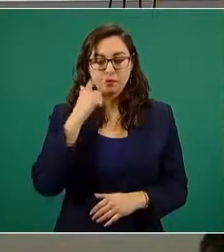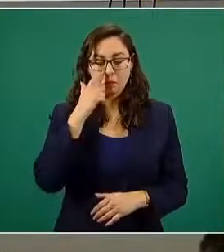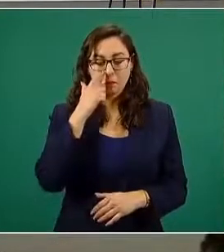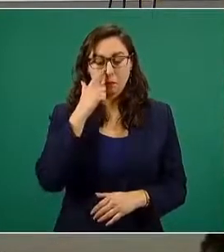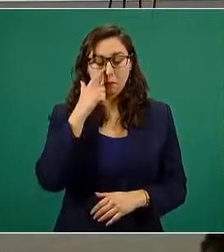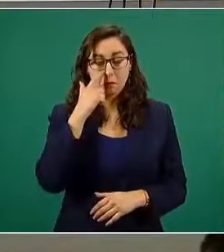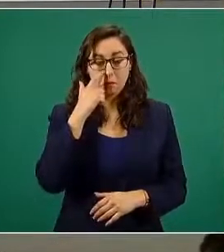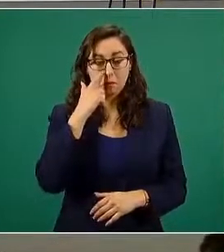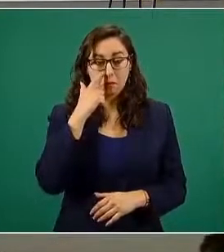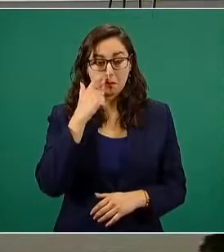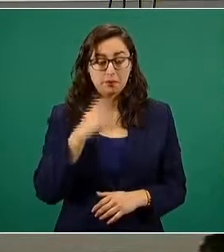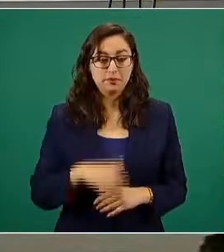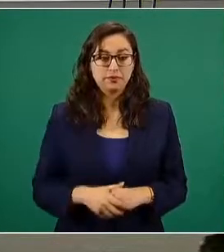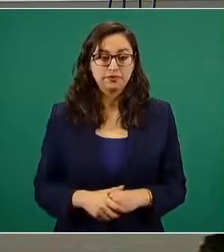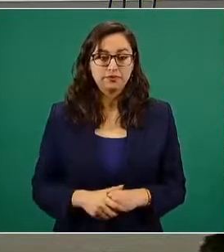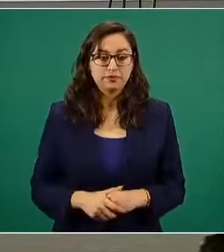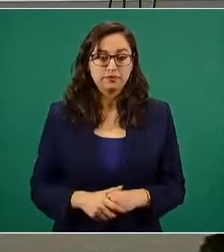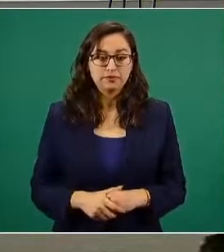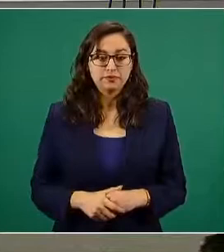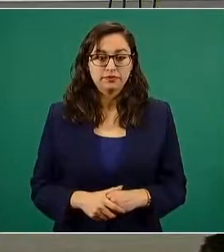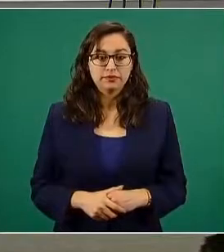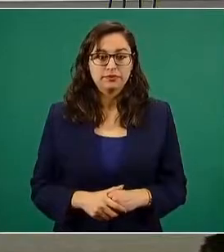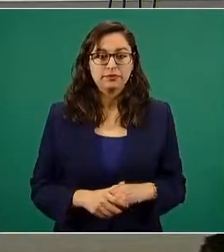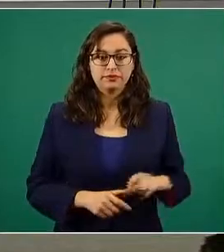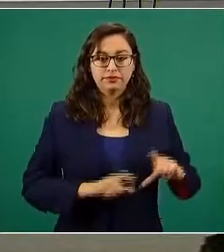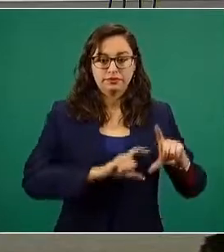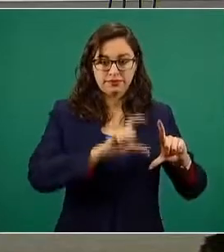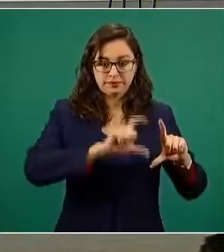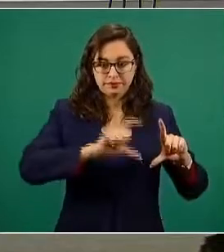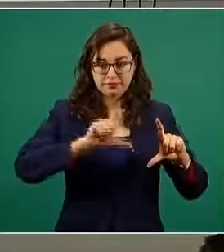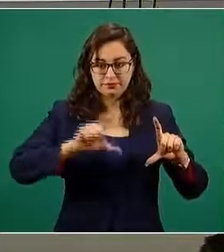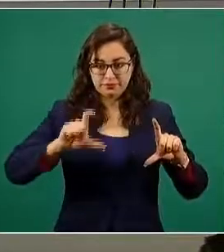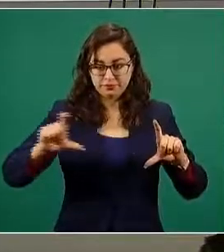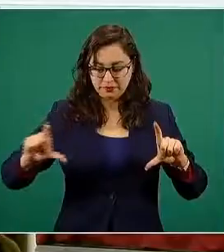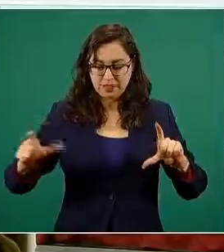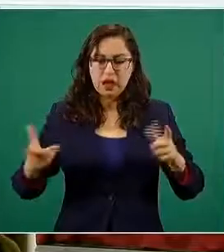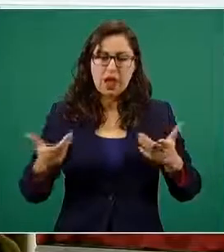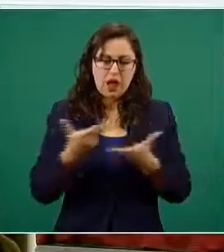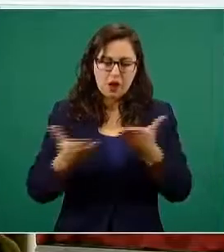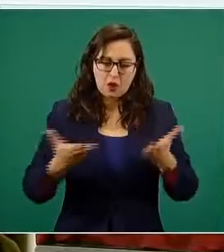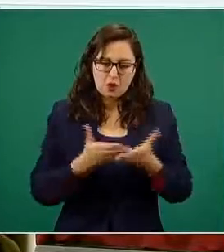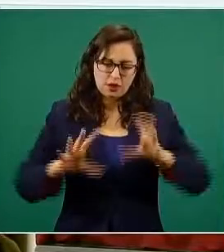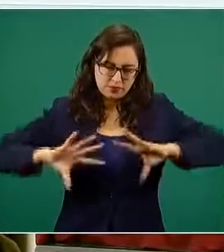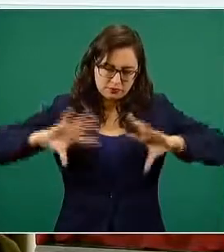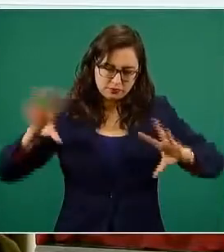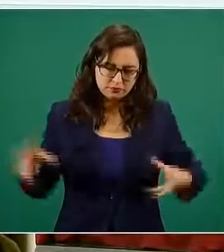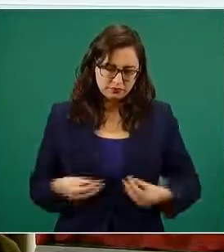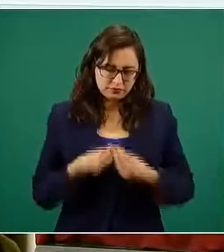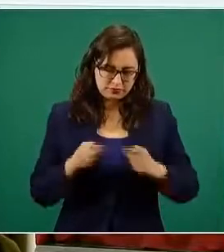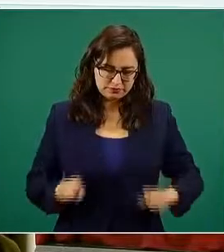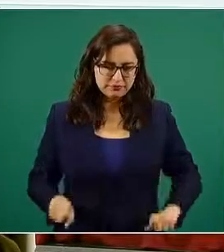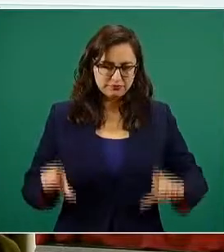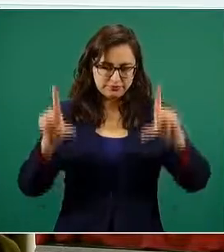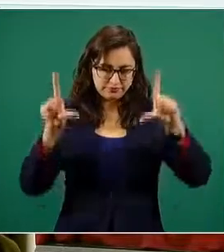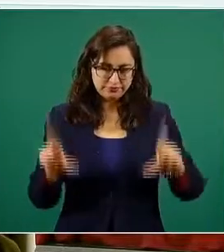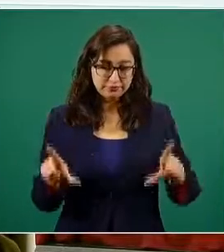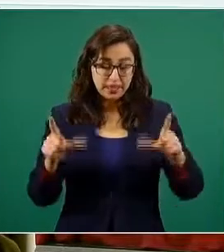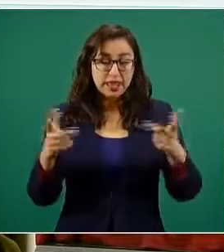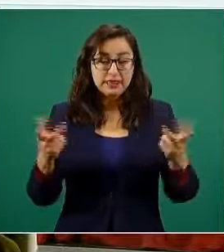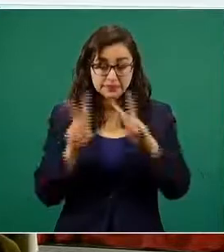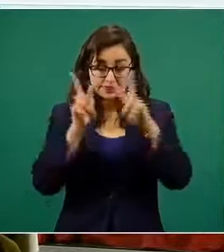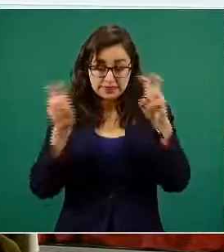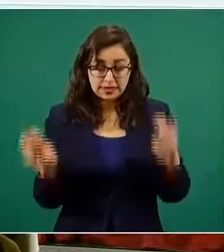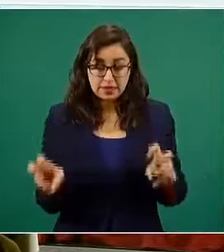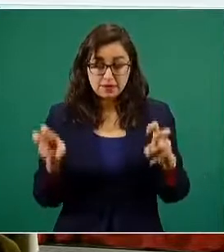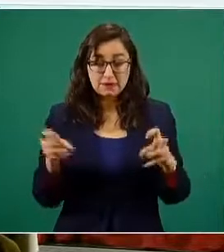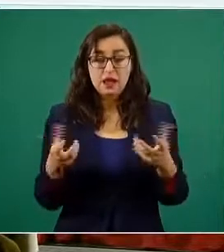que tradicionalmente presentábamos en las gráficas de columnas, que es la ocupación hospitalaria estado por estado. De manera panorámica